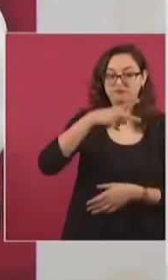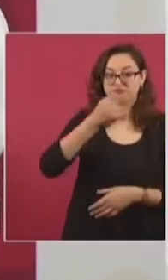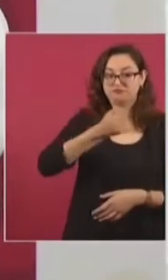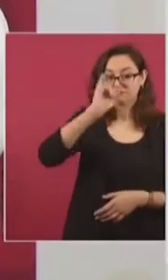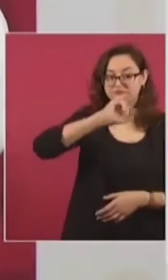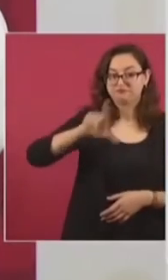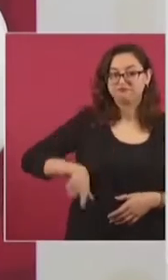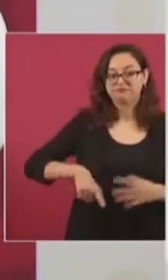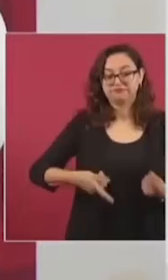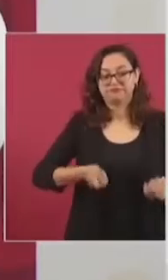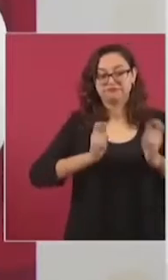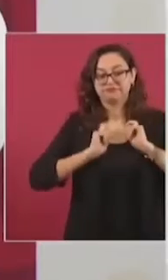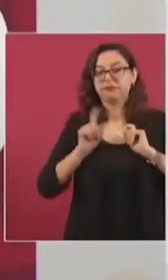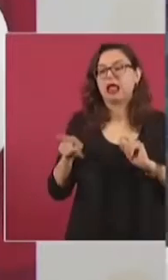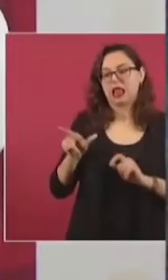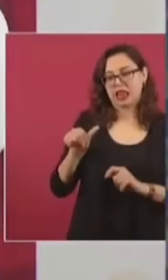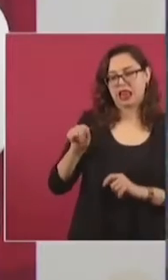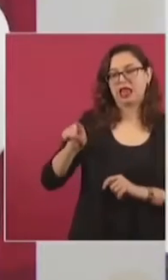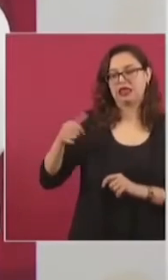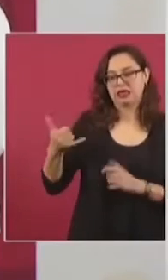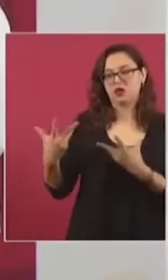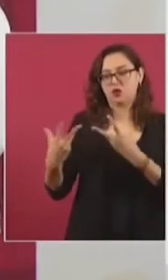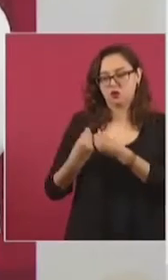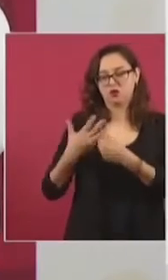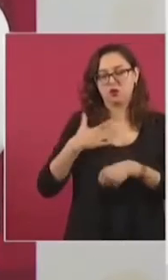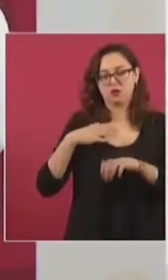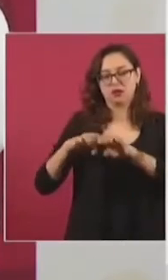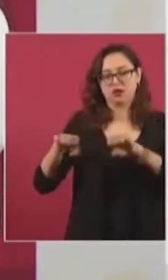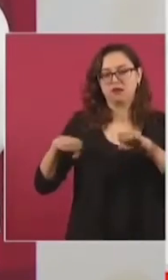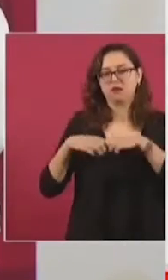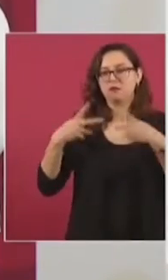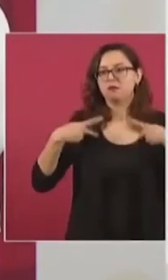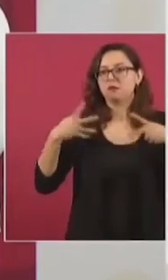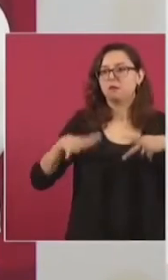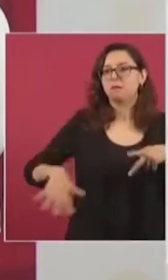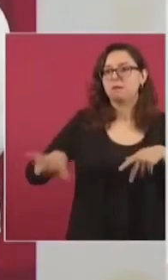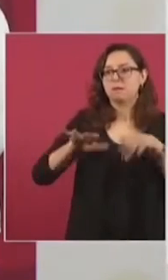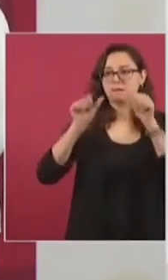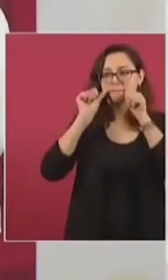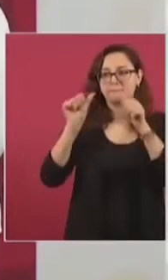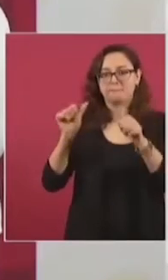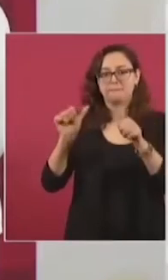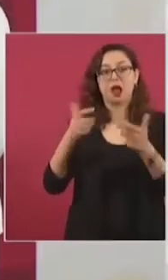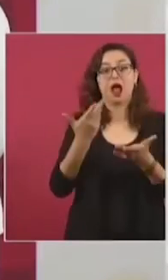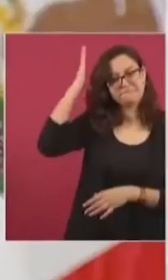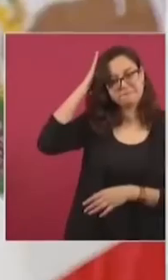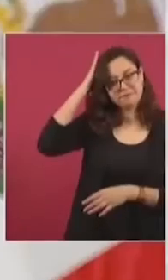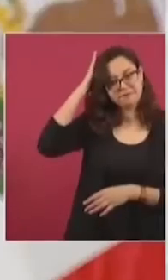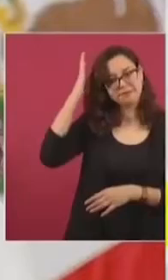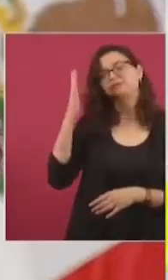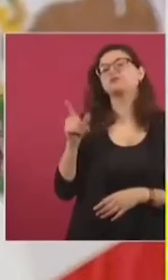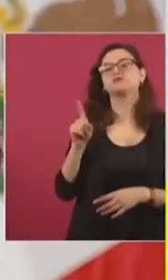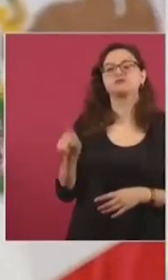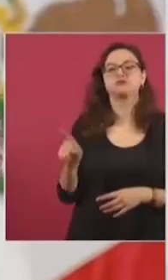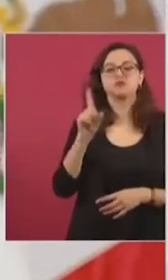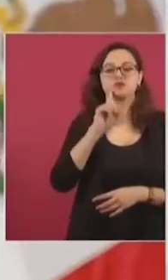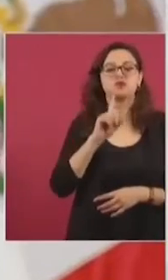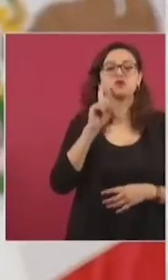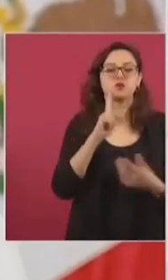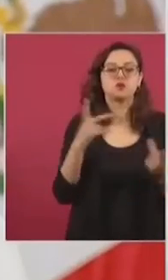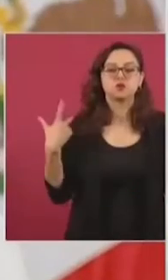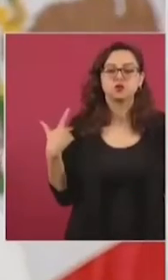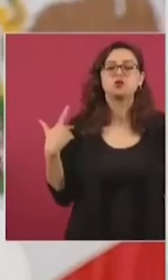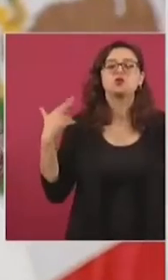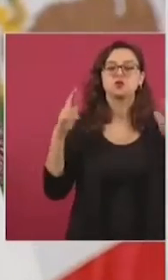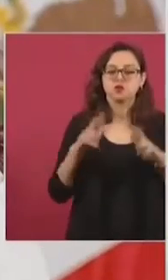un gran doctor especialista en el corazón puede ser el mejor director del hospital no es así creo que